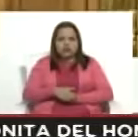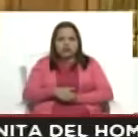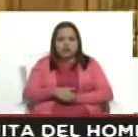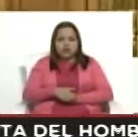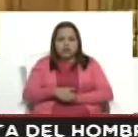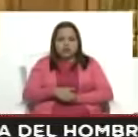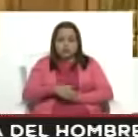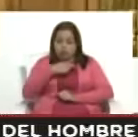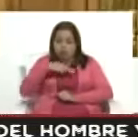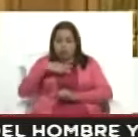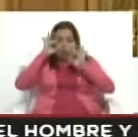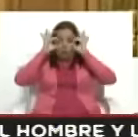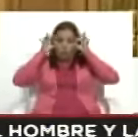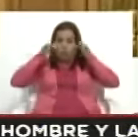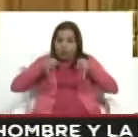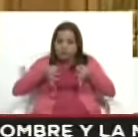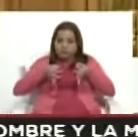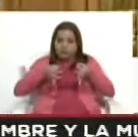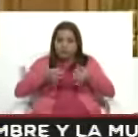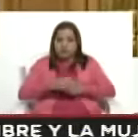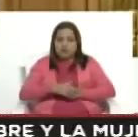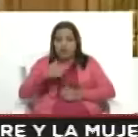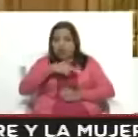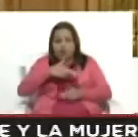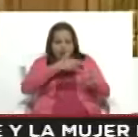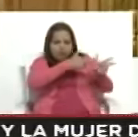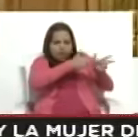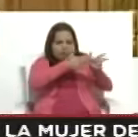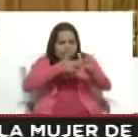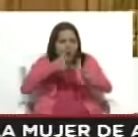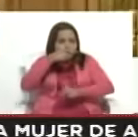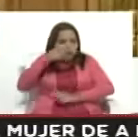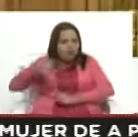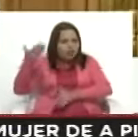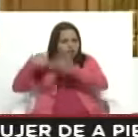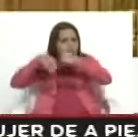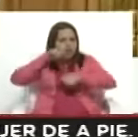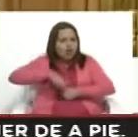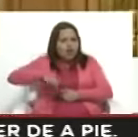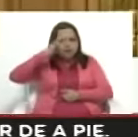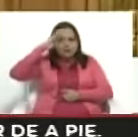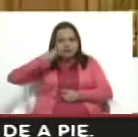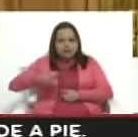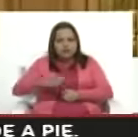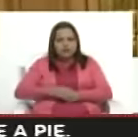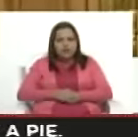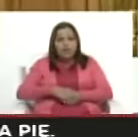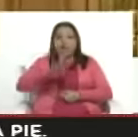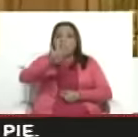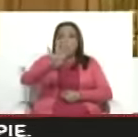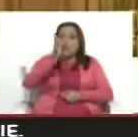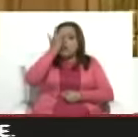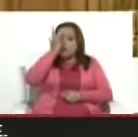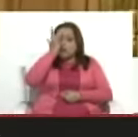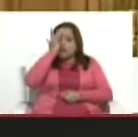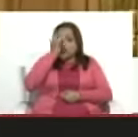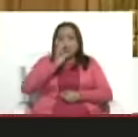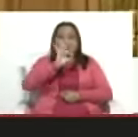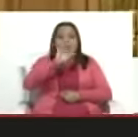autocríticamente, para masacrar a ese pueblo, política de Estado. El 4 de febrero, 3 años apenas